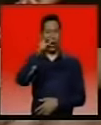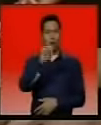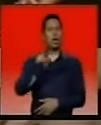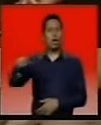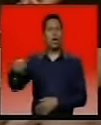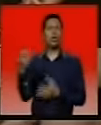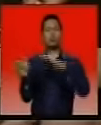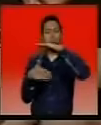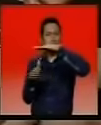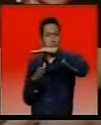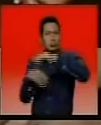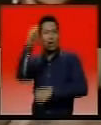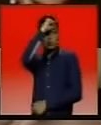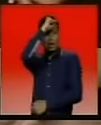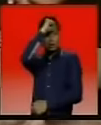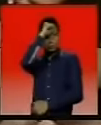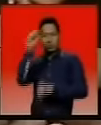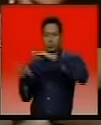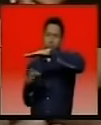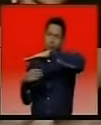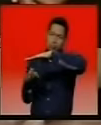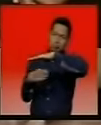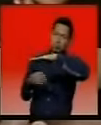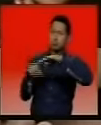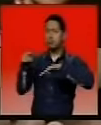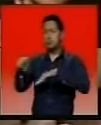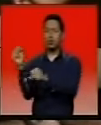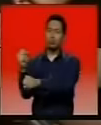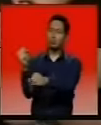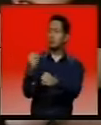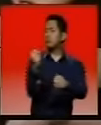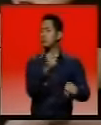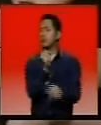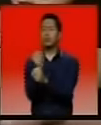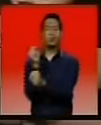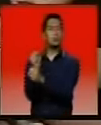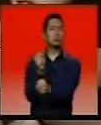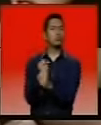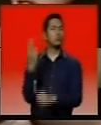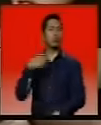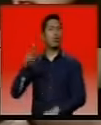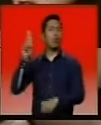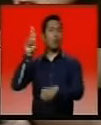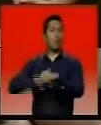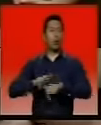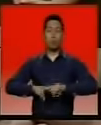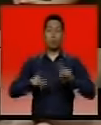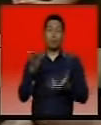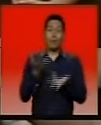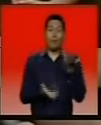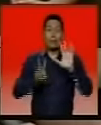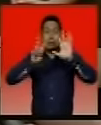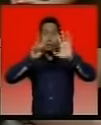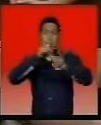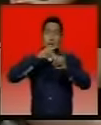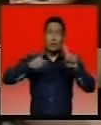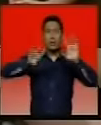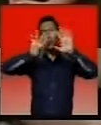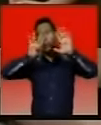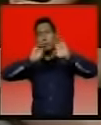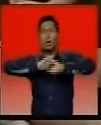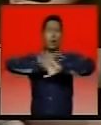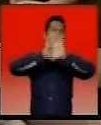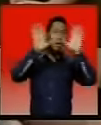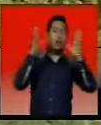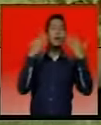fritada. Estaba barriendo, pero entonces esto ocurrió entonces de 7:30 a 9, porque a las 9 de la mañana ya se